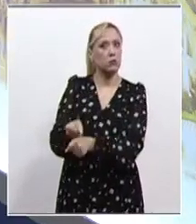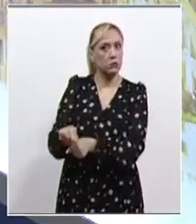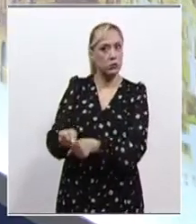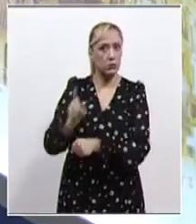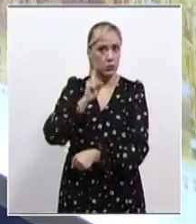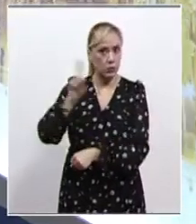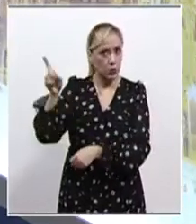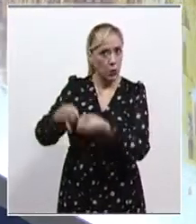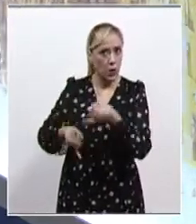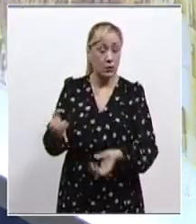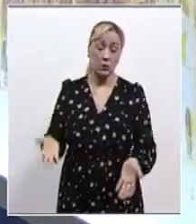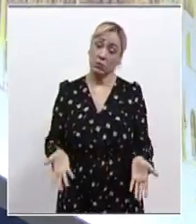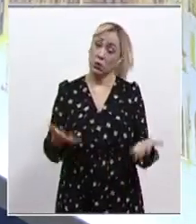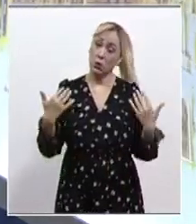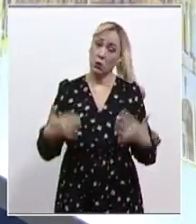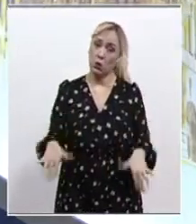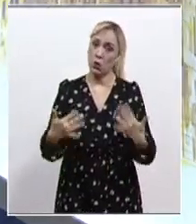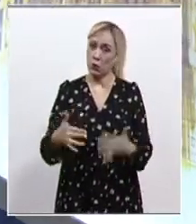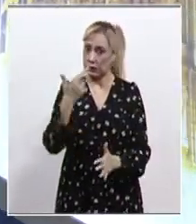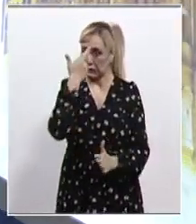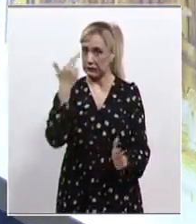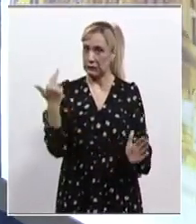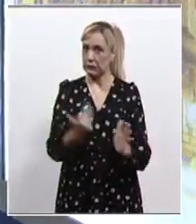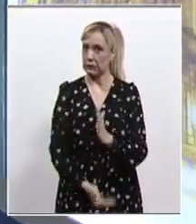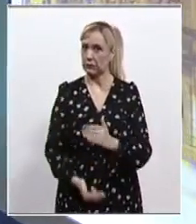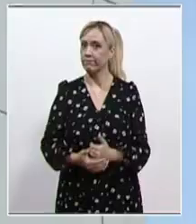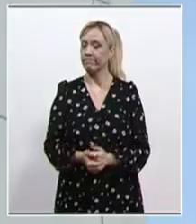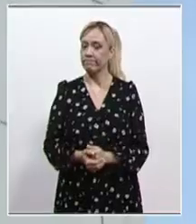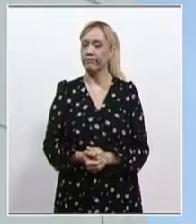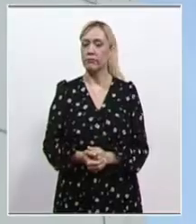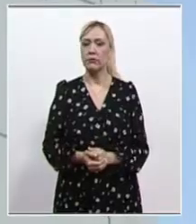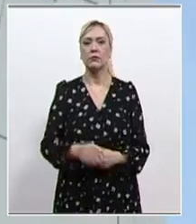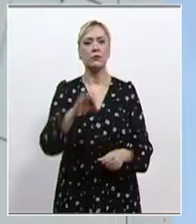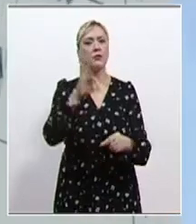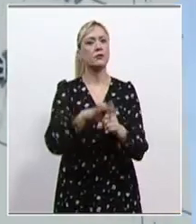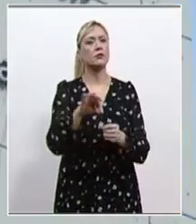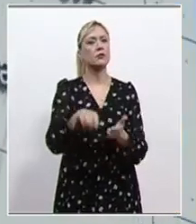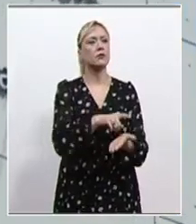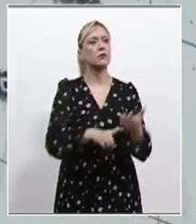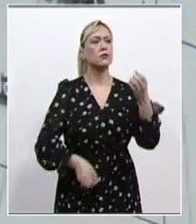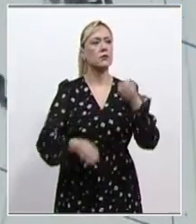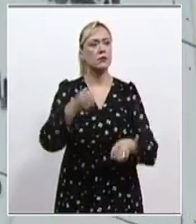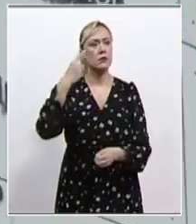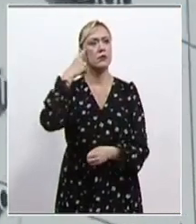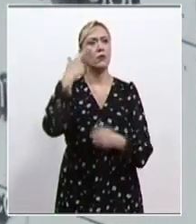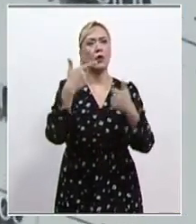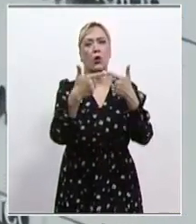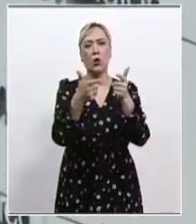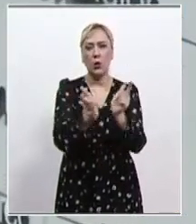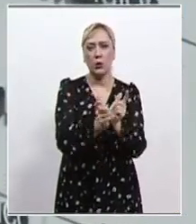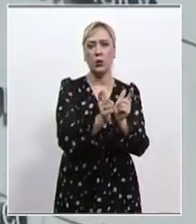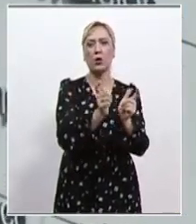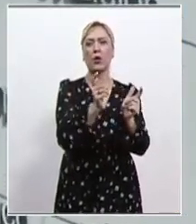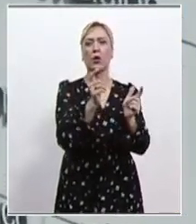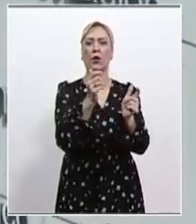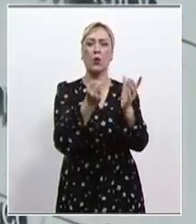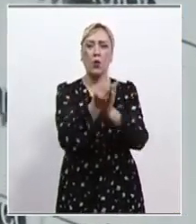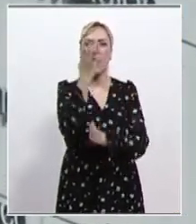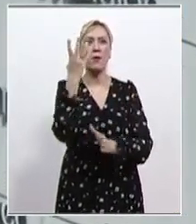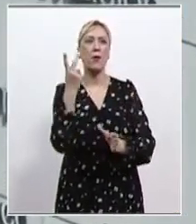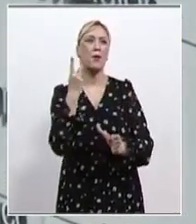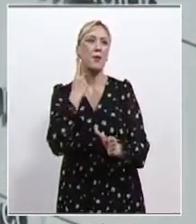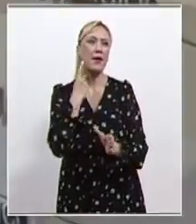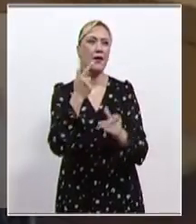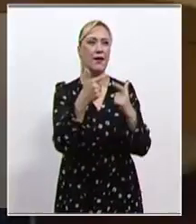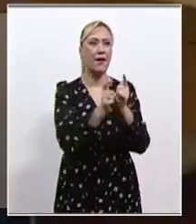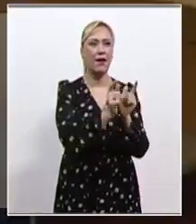La Sala Regional Toluca del Tribunal Electoral determinó que la posibilidad de crear grupos parlamentarios es un derecho político electoral, por lo